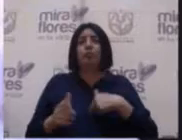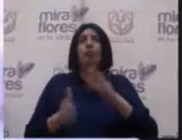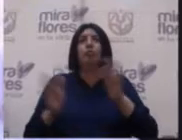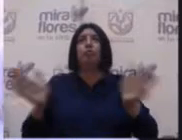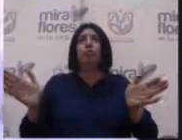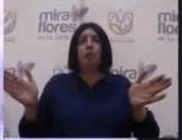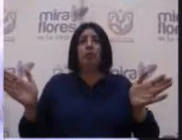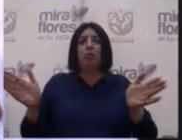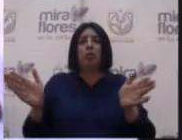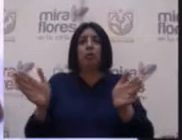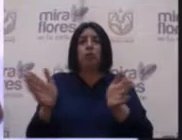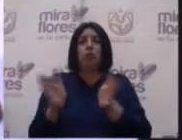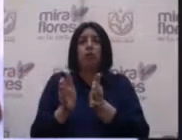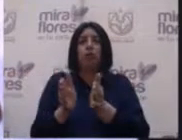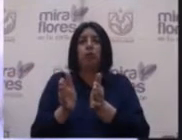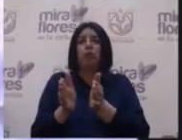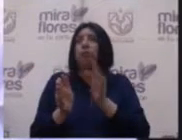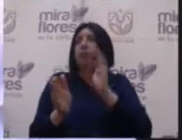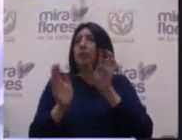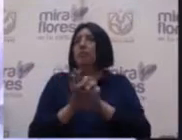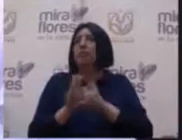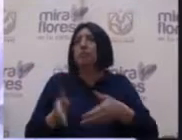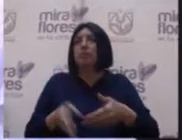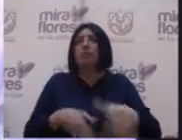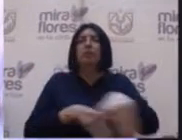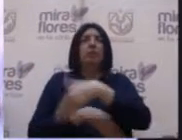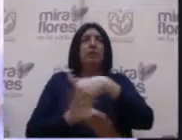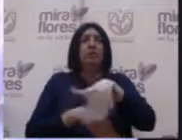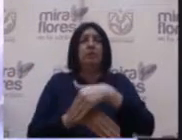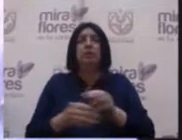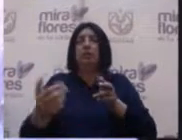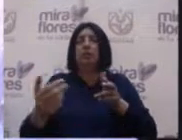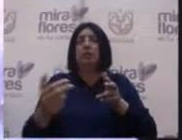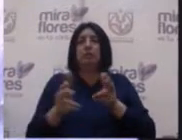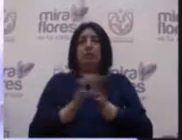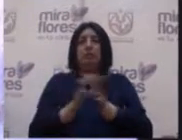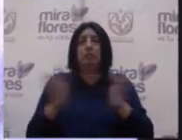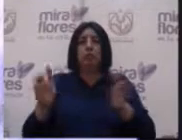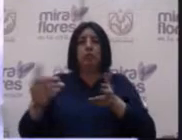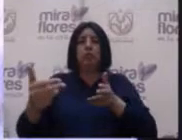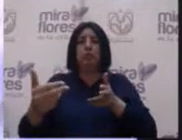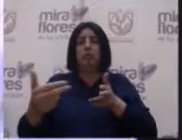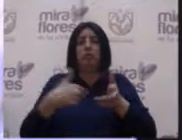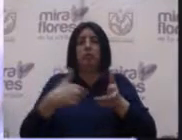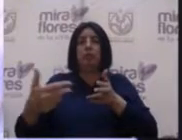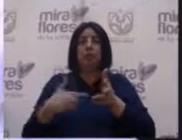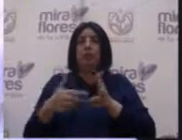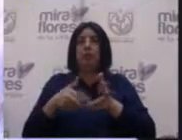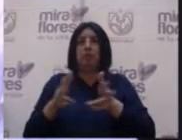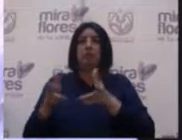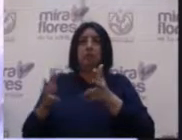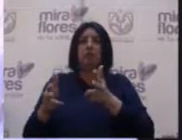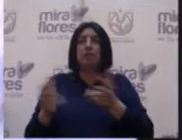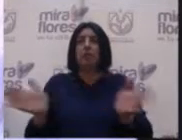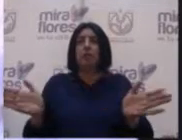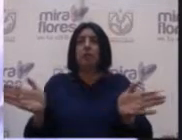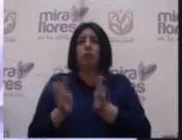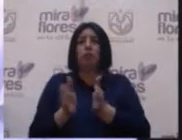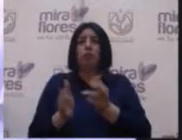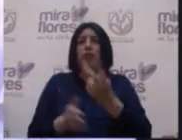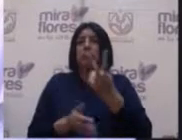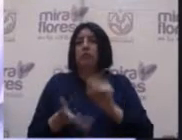pistas, como por ejemplo mencionó la avenida Benavides, reducirla de dos carriles, de tres carriles a dos carriles. Entonces hay